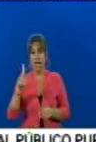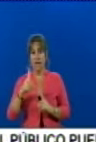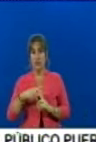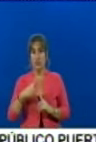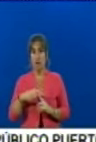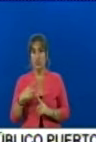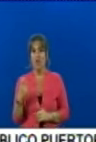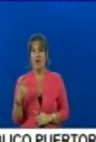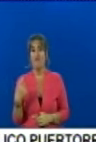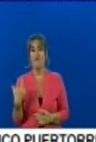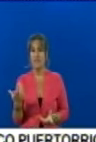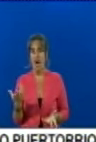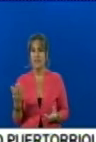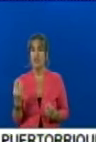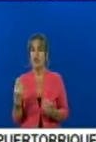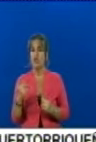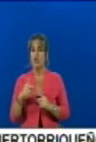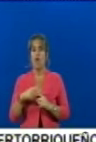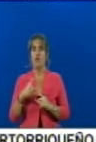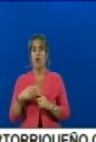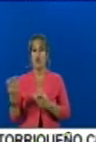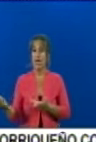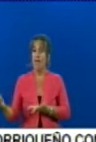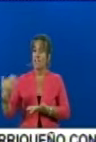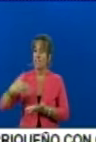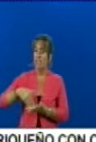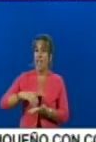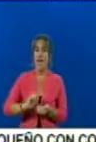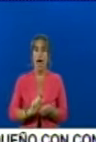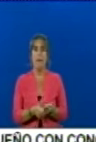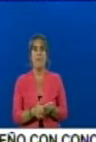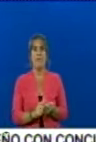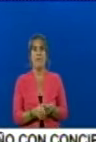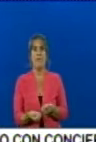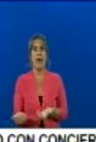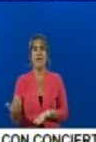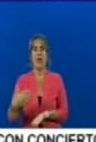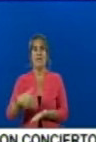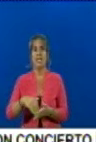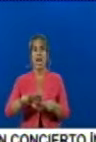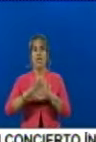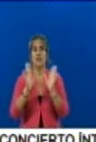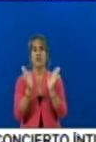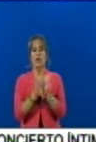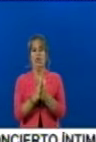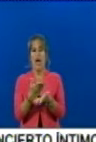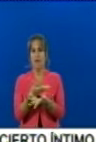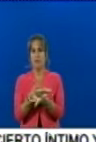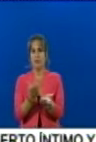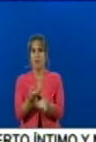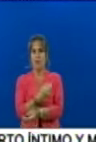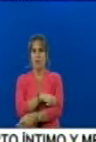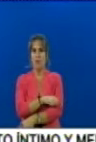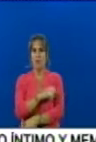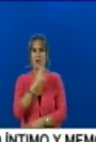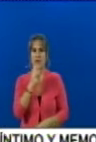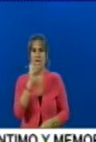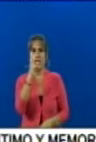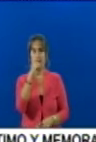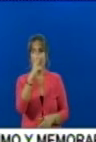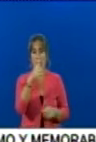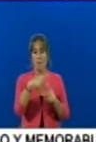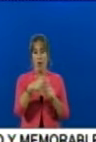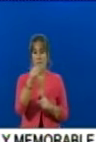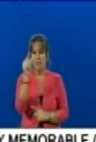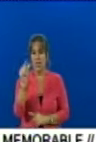recibir varias toneladas de papa que van, como bien lo dijimos, va a llegar a la totalidad de la población, a razón de 3 libras per cápita